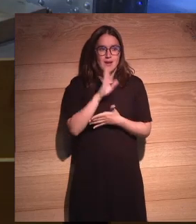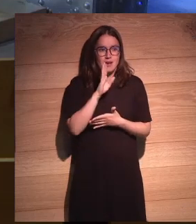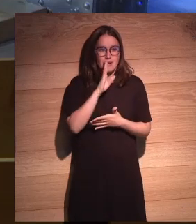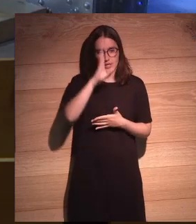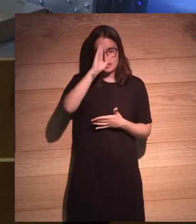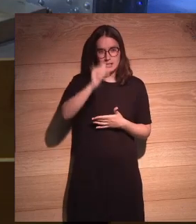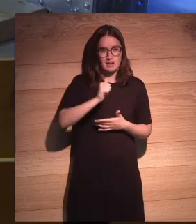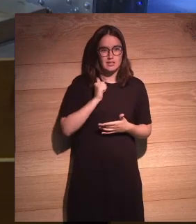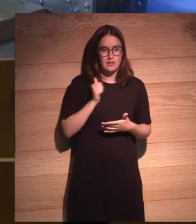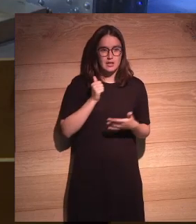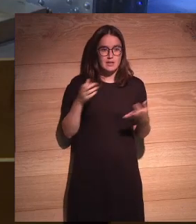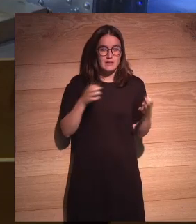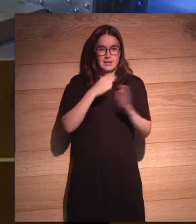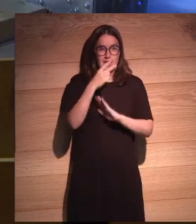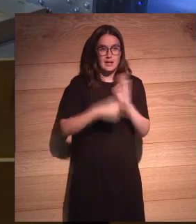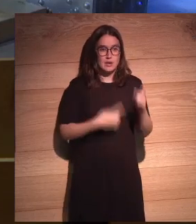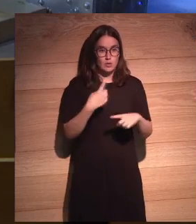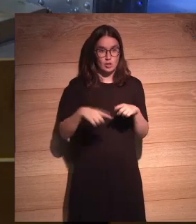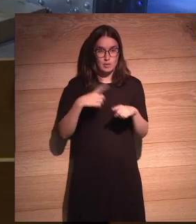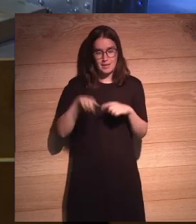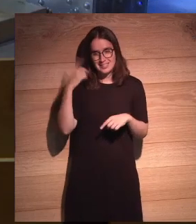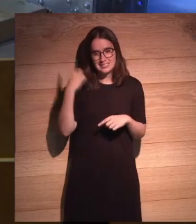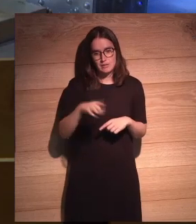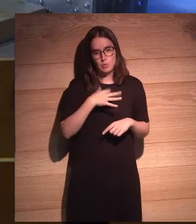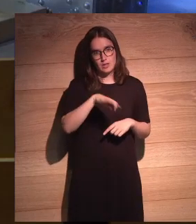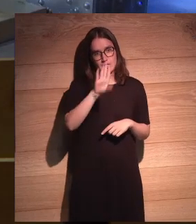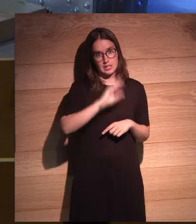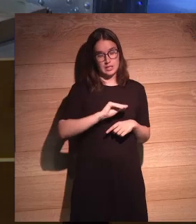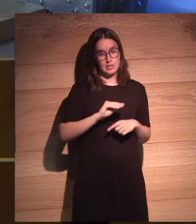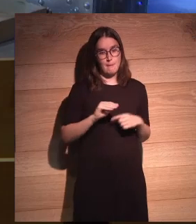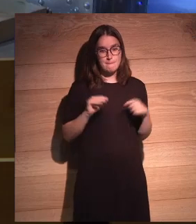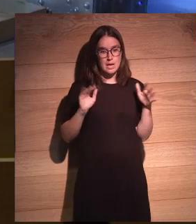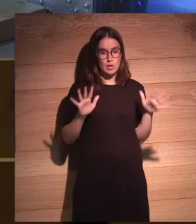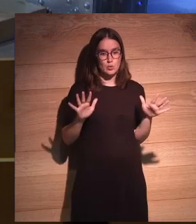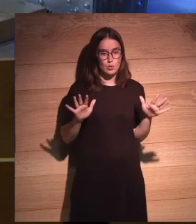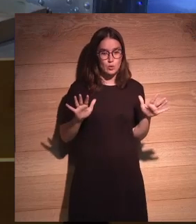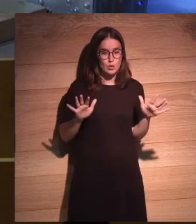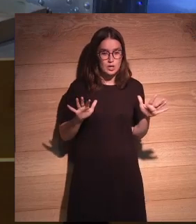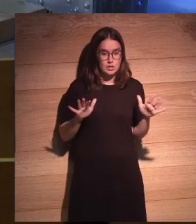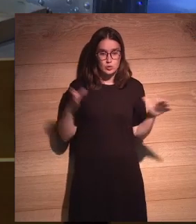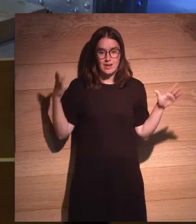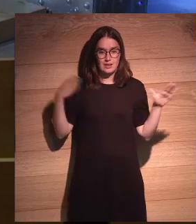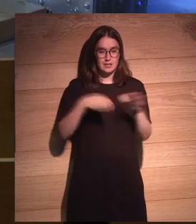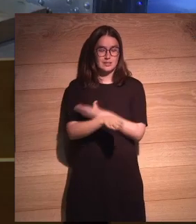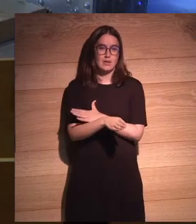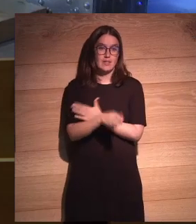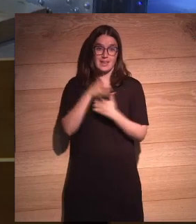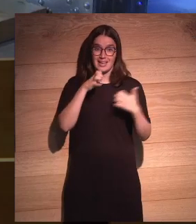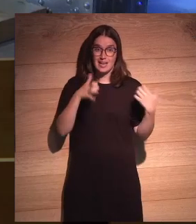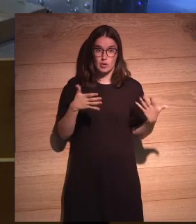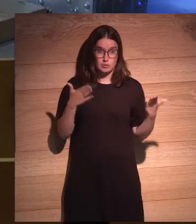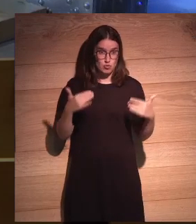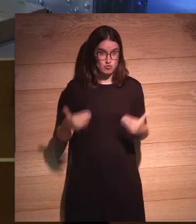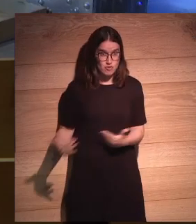En inteligencia artificial te tienes que leer unas cuantas cosas para saber y poder entenderos, ¿no? Pero es una accesibilidad que ahora mismo